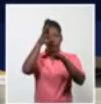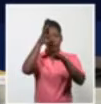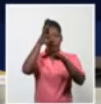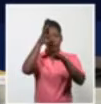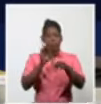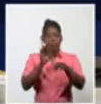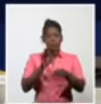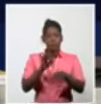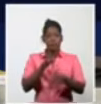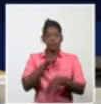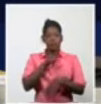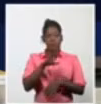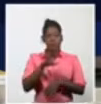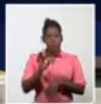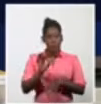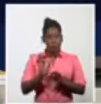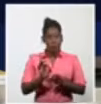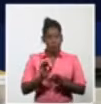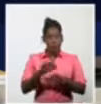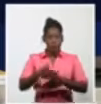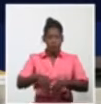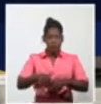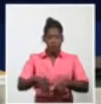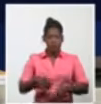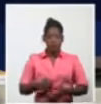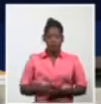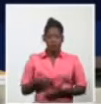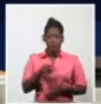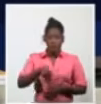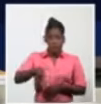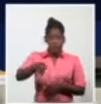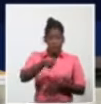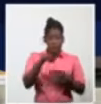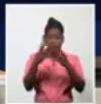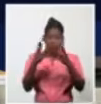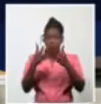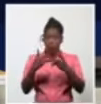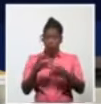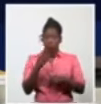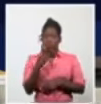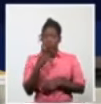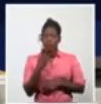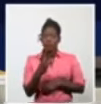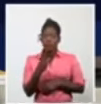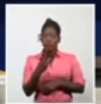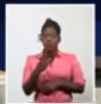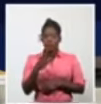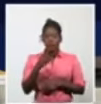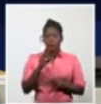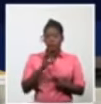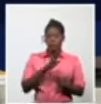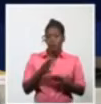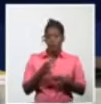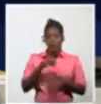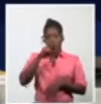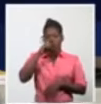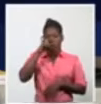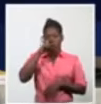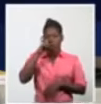Allende. De estos críticos, 3 son de 50 a 59